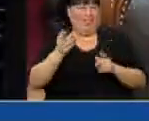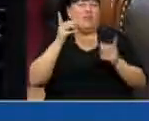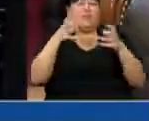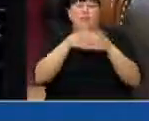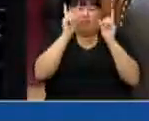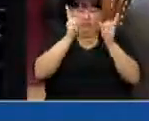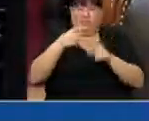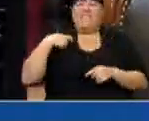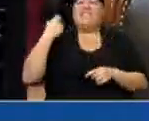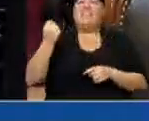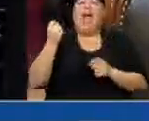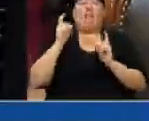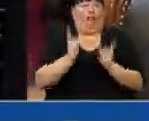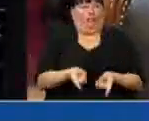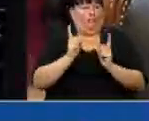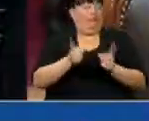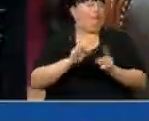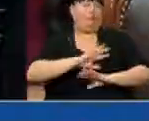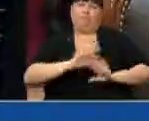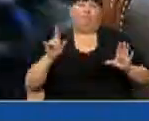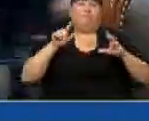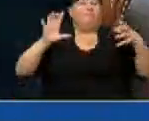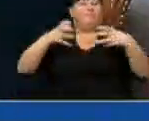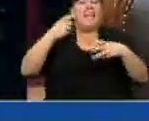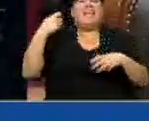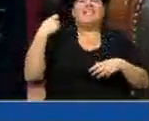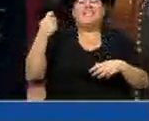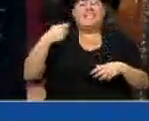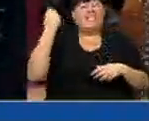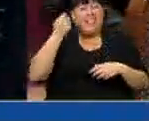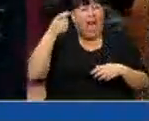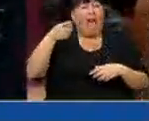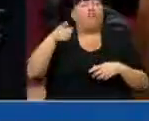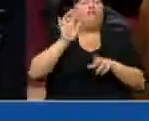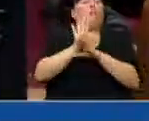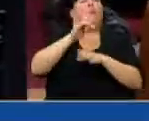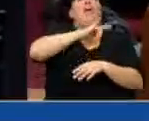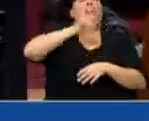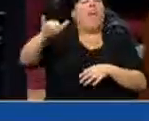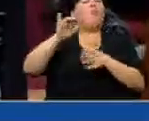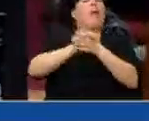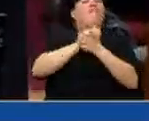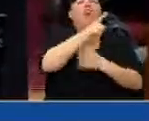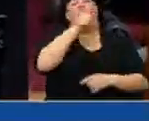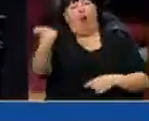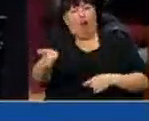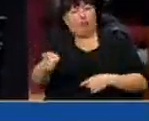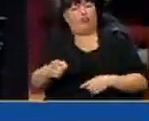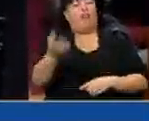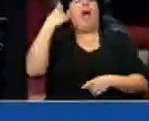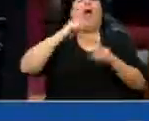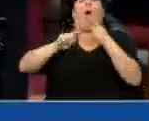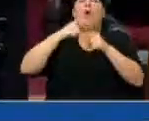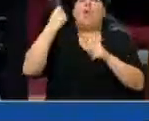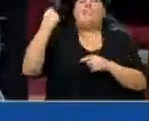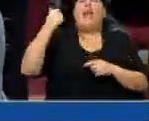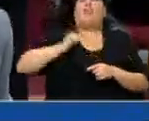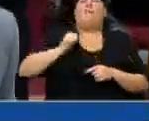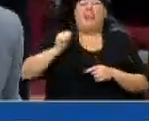casta sindical de siempre es la casta sindical que denunció alfonsín pacto sindical